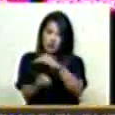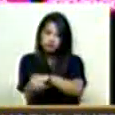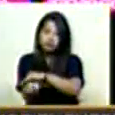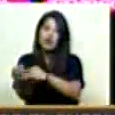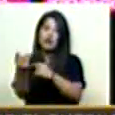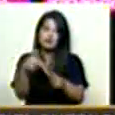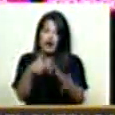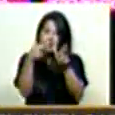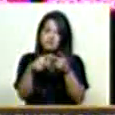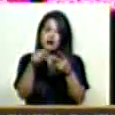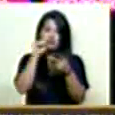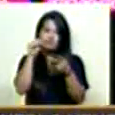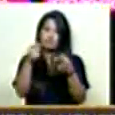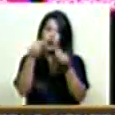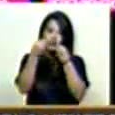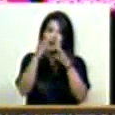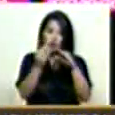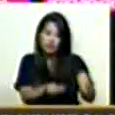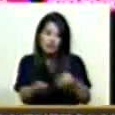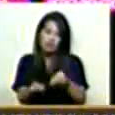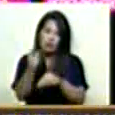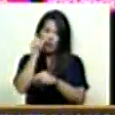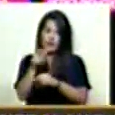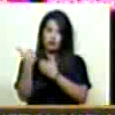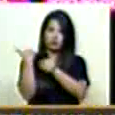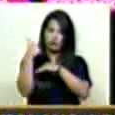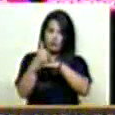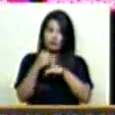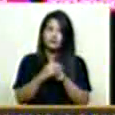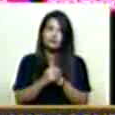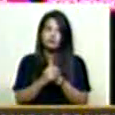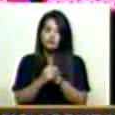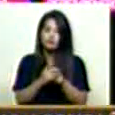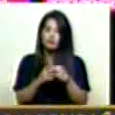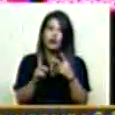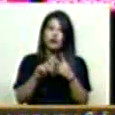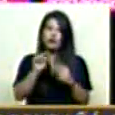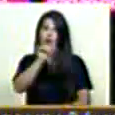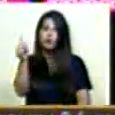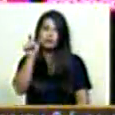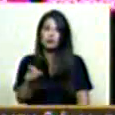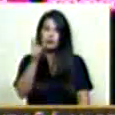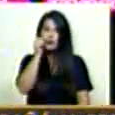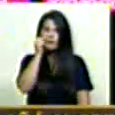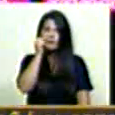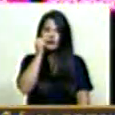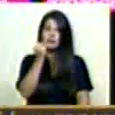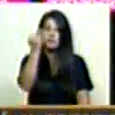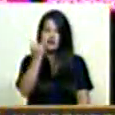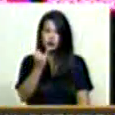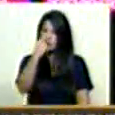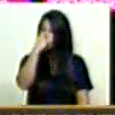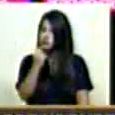planificando héctor actos desestabilizadores igualmente juan carlos urdaneta marcano alias